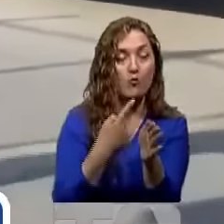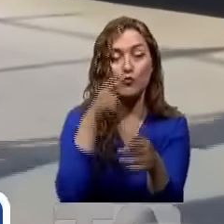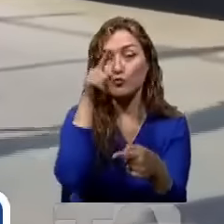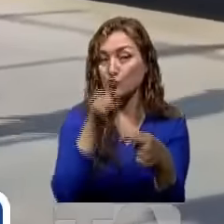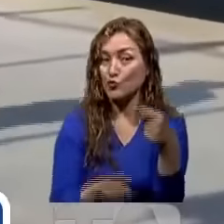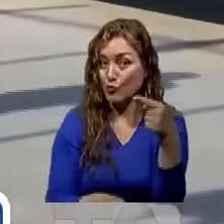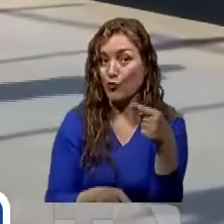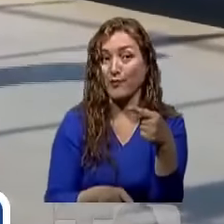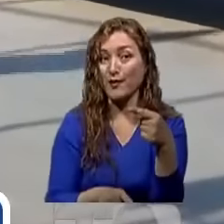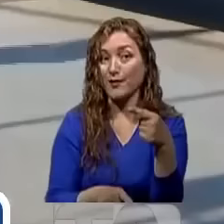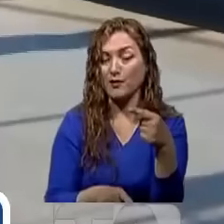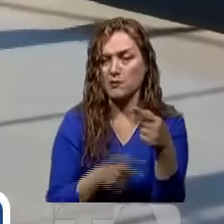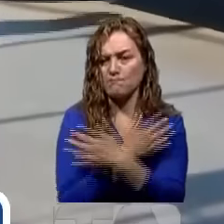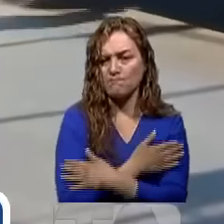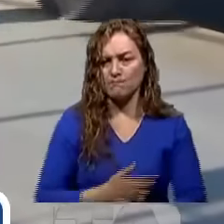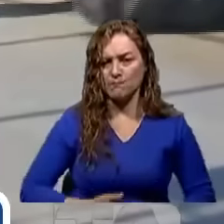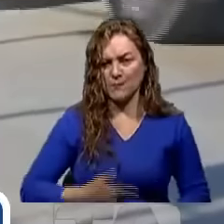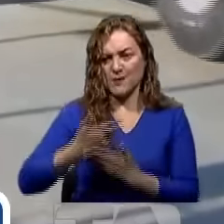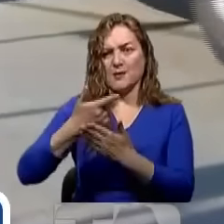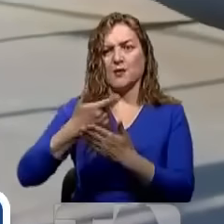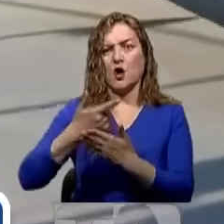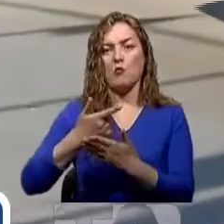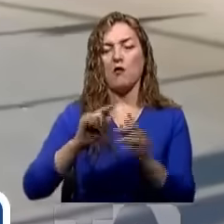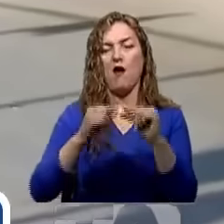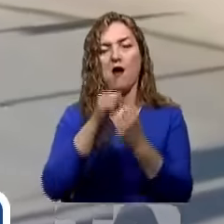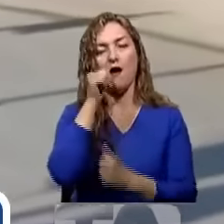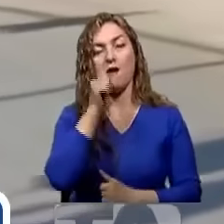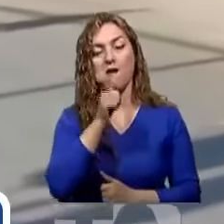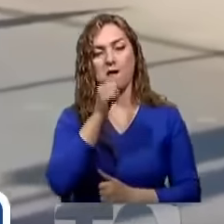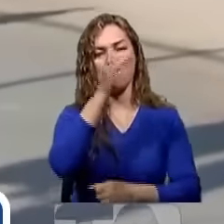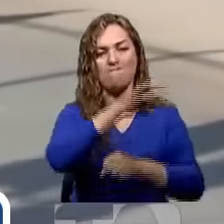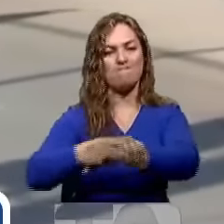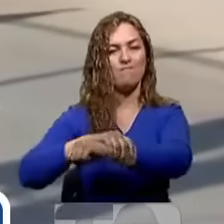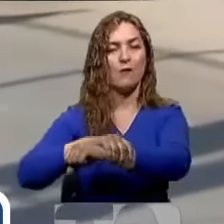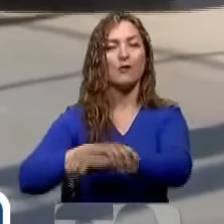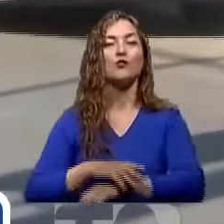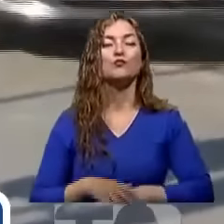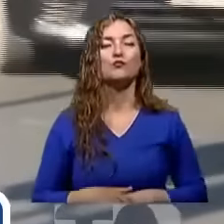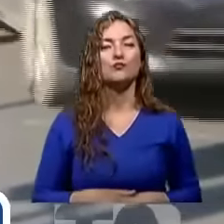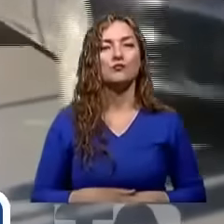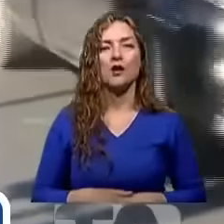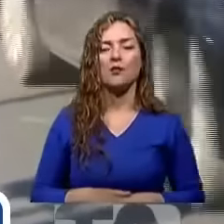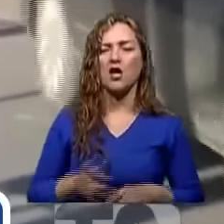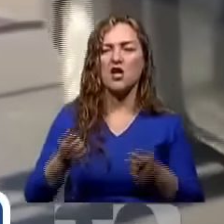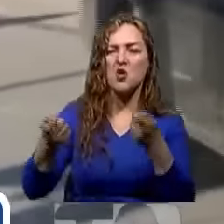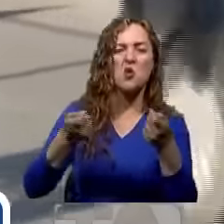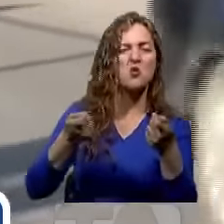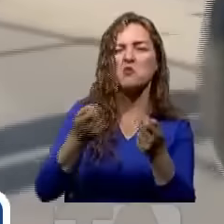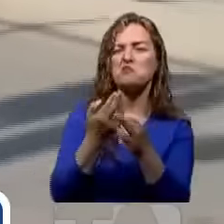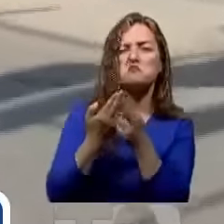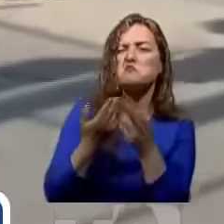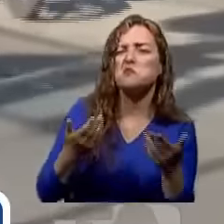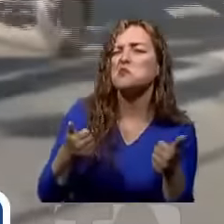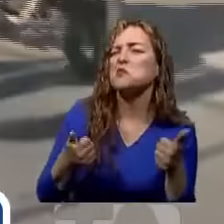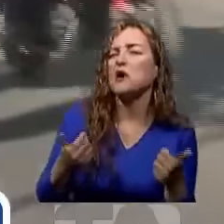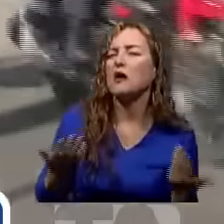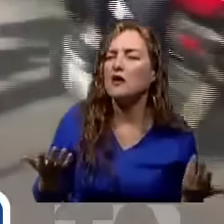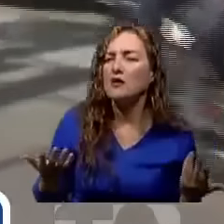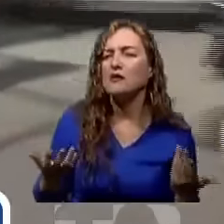de circulación armas de fuego y personas vinculadas en actos delictivos. ¿Cuáles son precisamente esos resultados que dejan hasta el momento este tipo